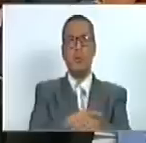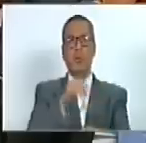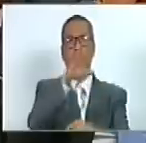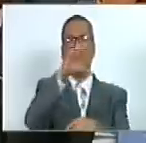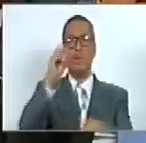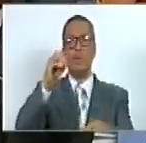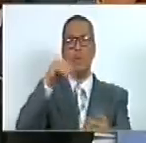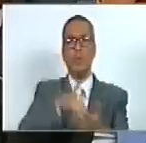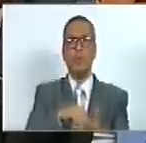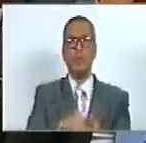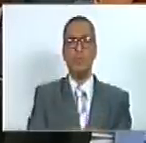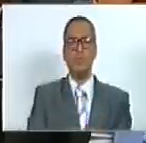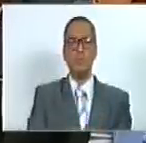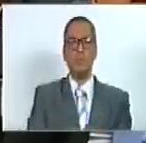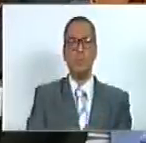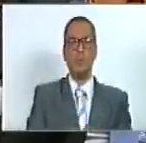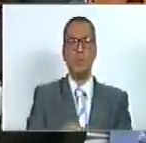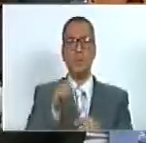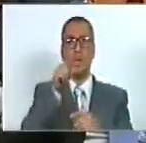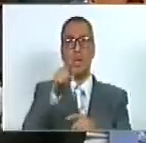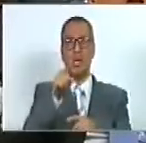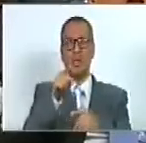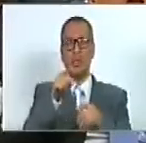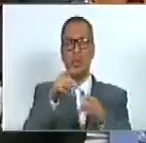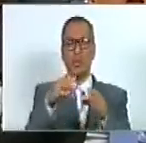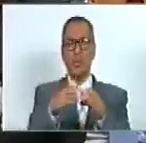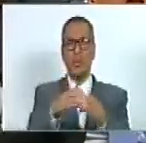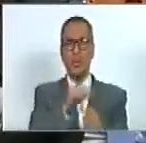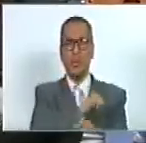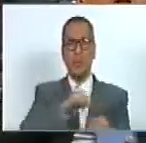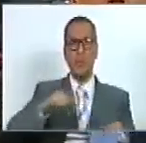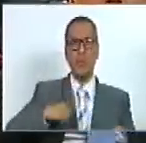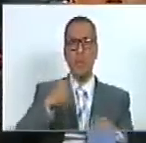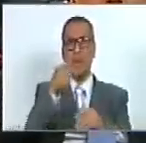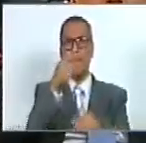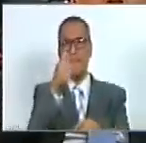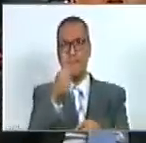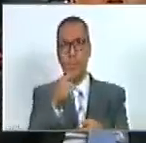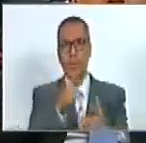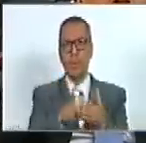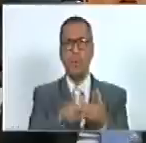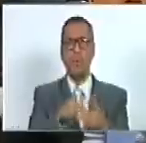6.500.000. Esos del sector privado, su salario mínimo,